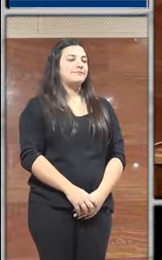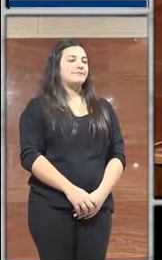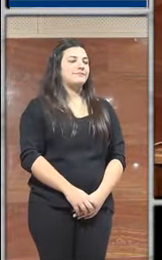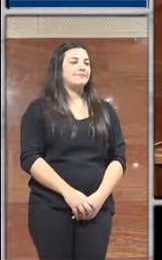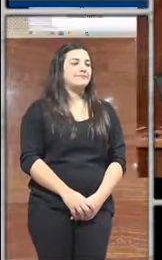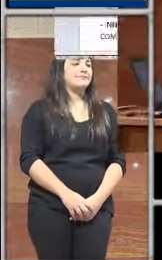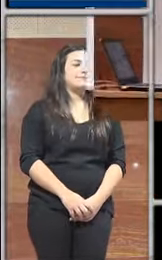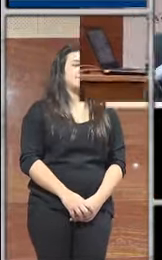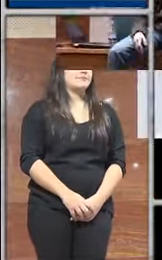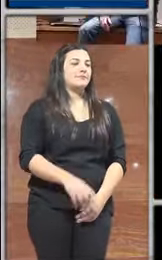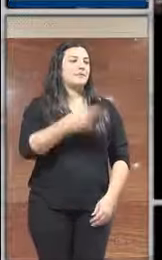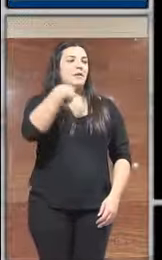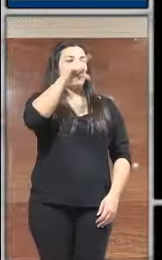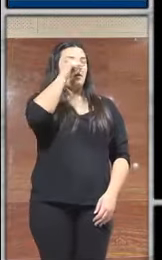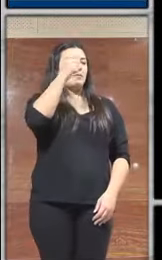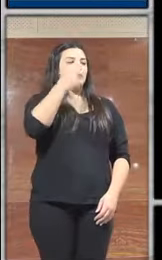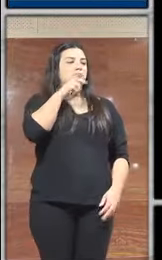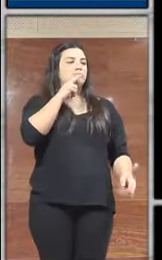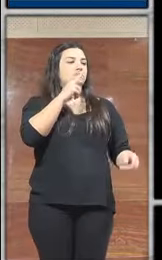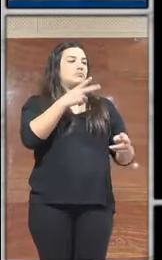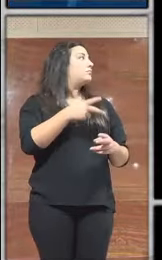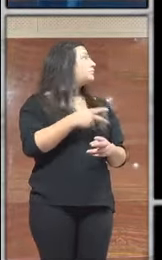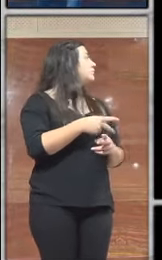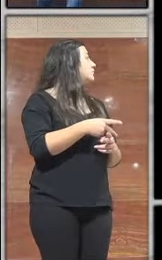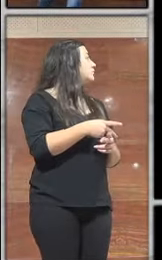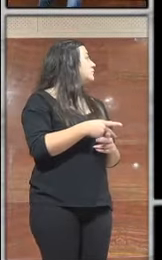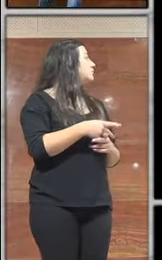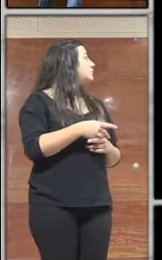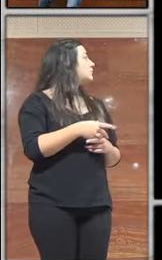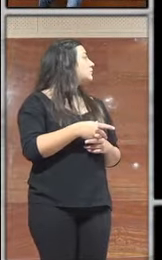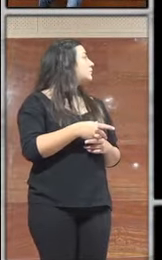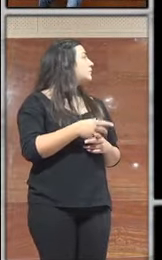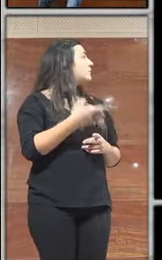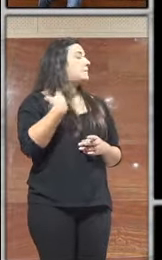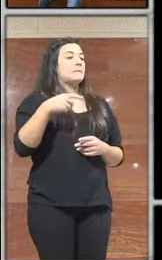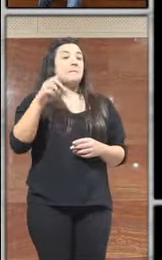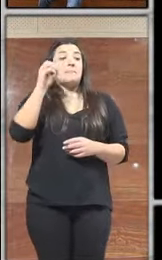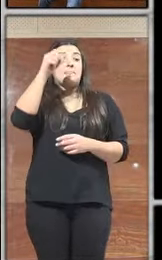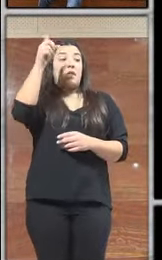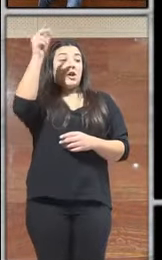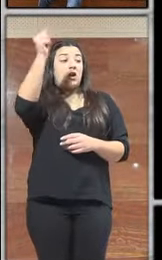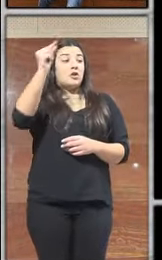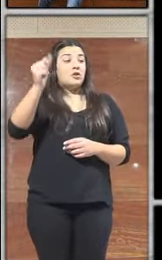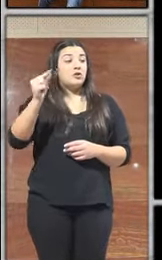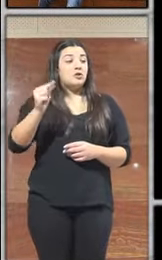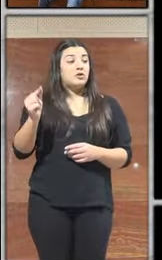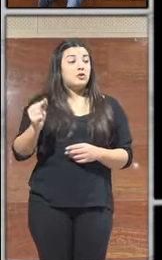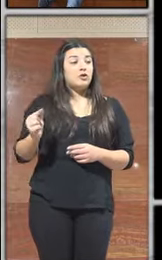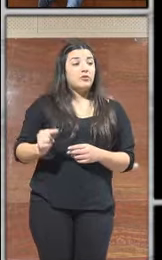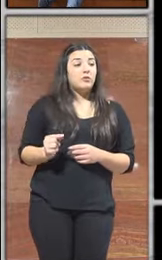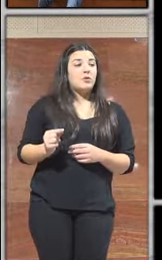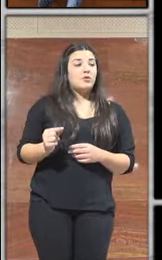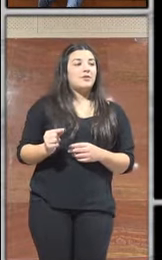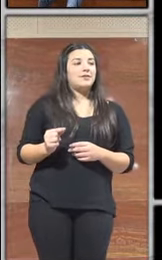creo que el Parla una de las cosas que aporta es que los pictogramas son como de estos tipos como se dice